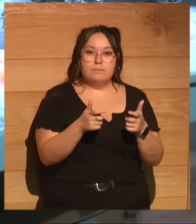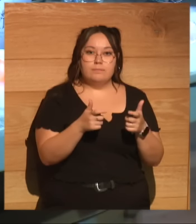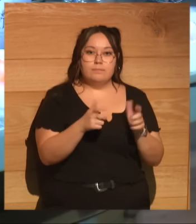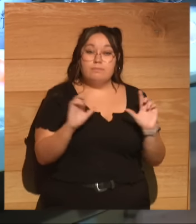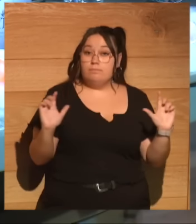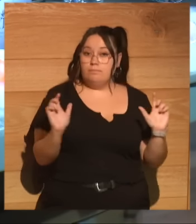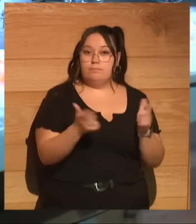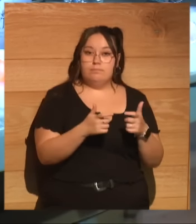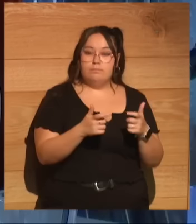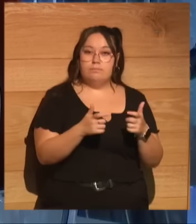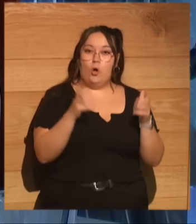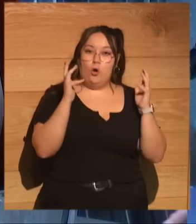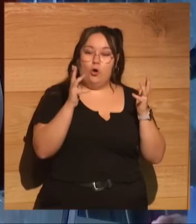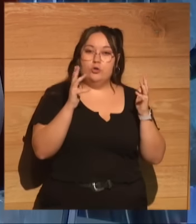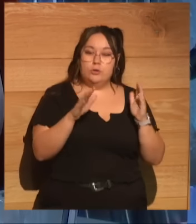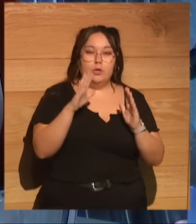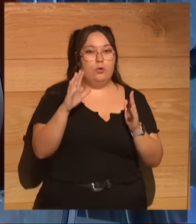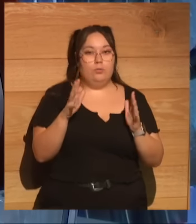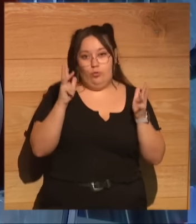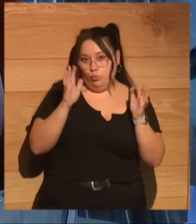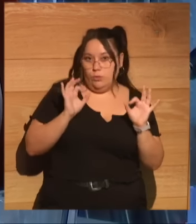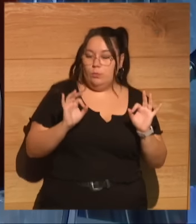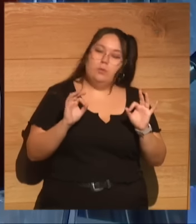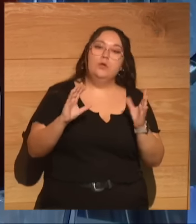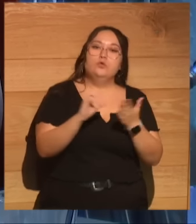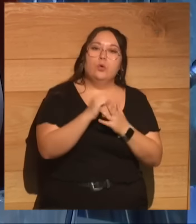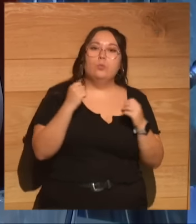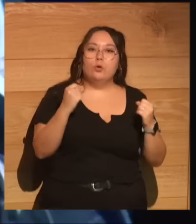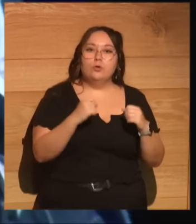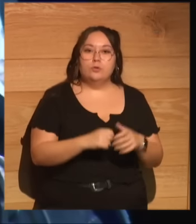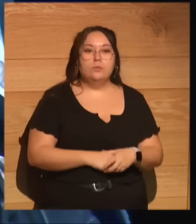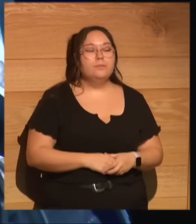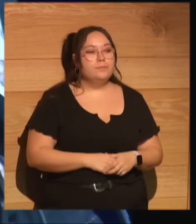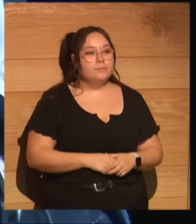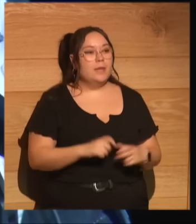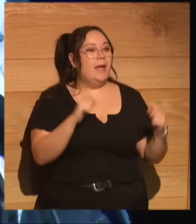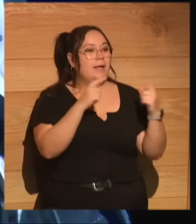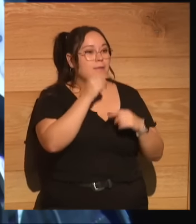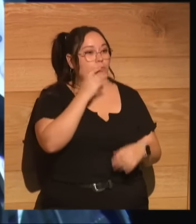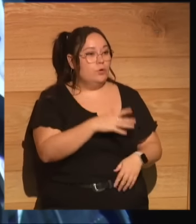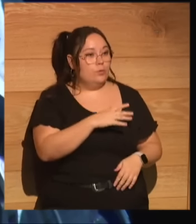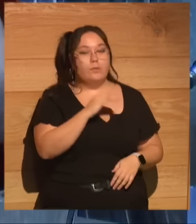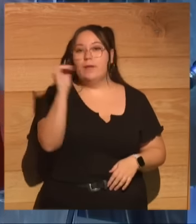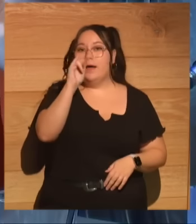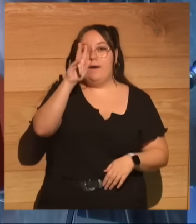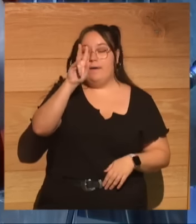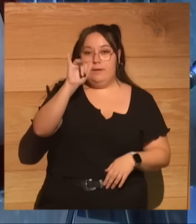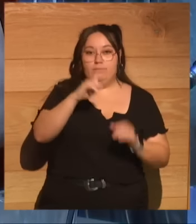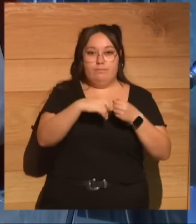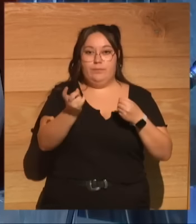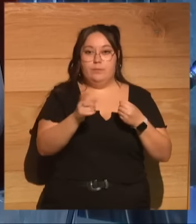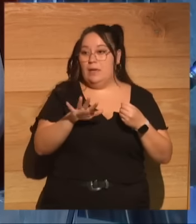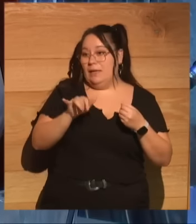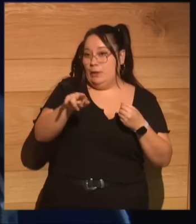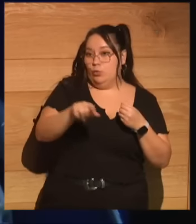el Consejo Consultivo de Todopoderosos, sí. Y le digo a Rodrigo... El chat bueno, en el que no está Javi. Sí, sí. No, en el que no estás